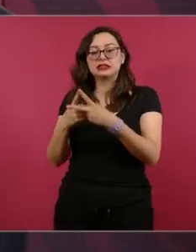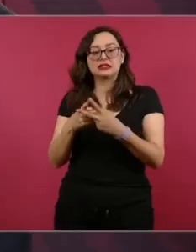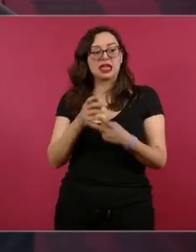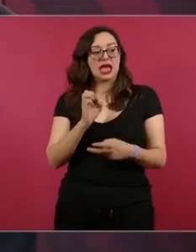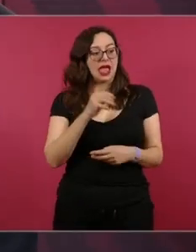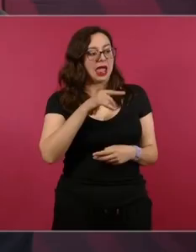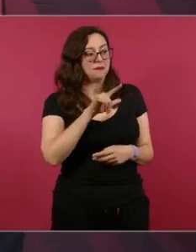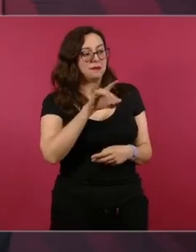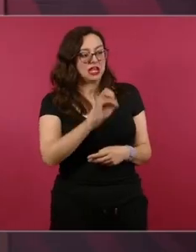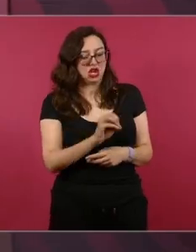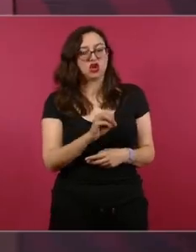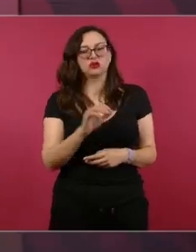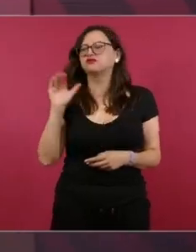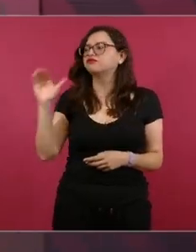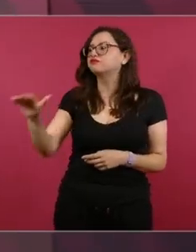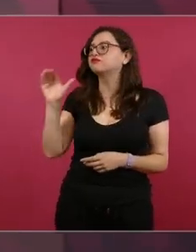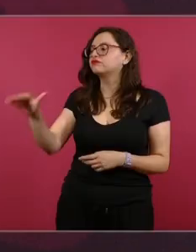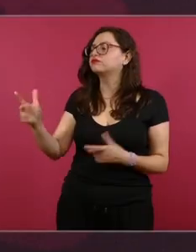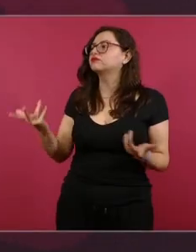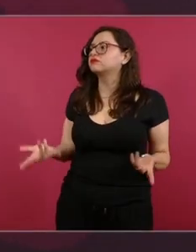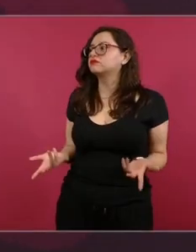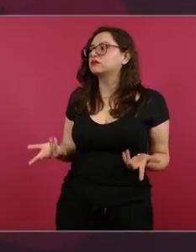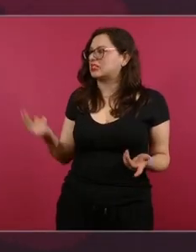vamos a perder credibilidad. No, hombre,